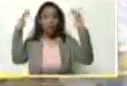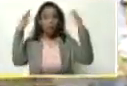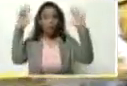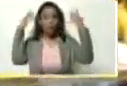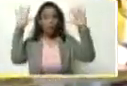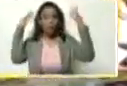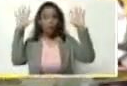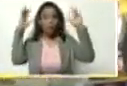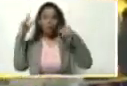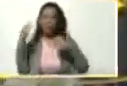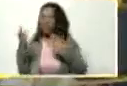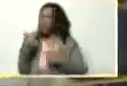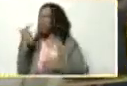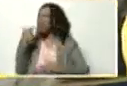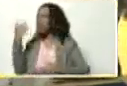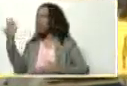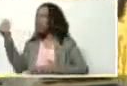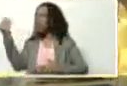¿qué dicen?